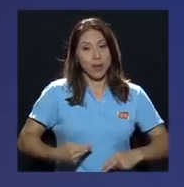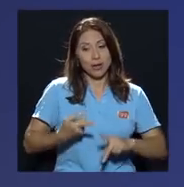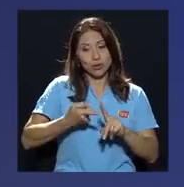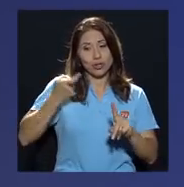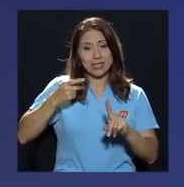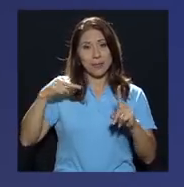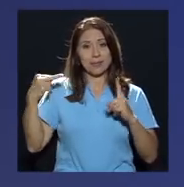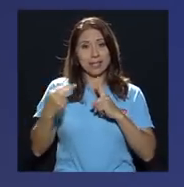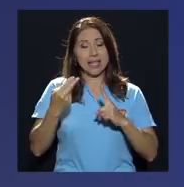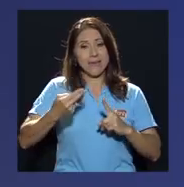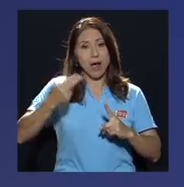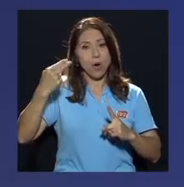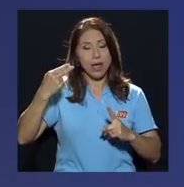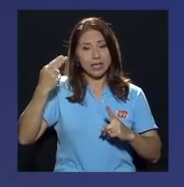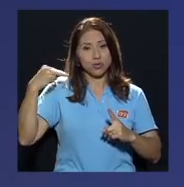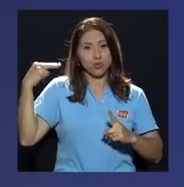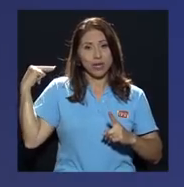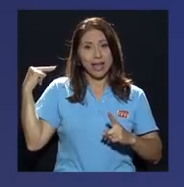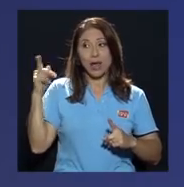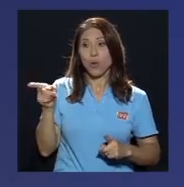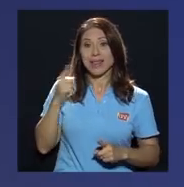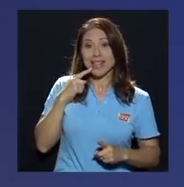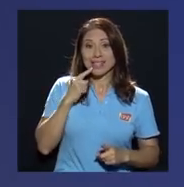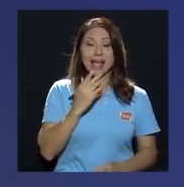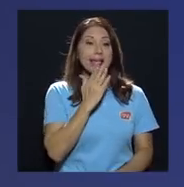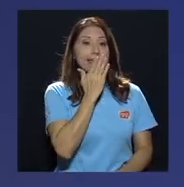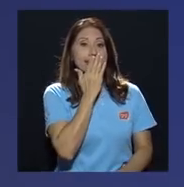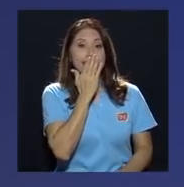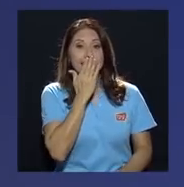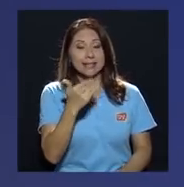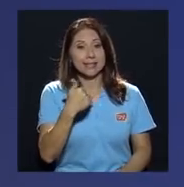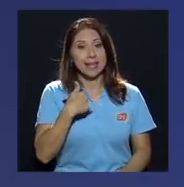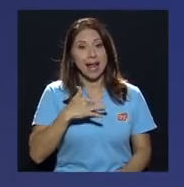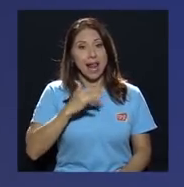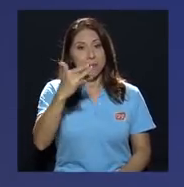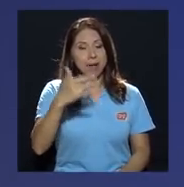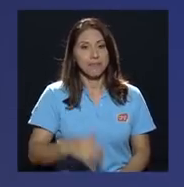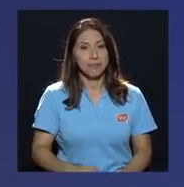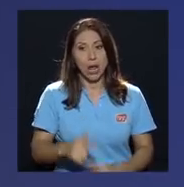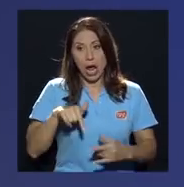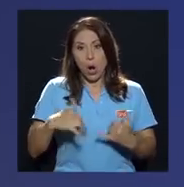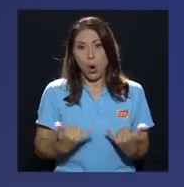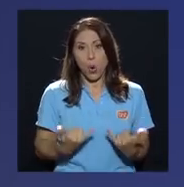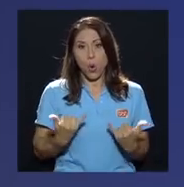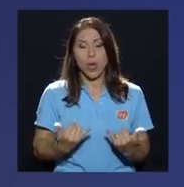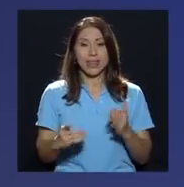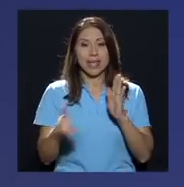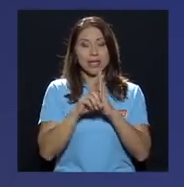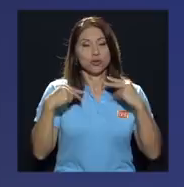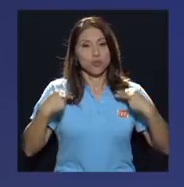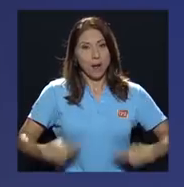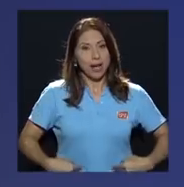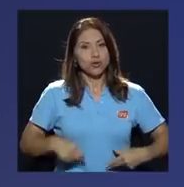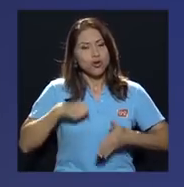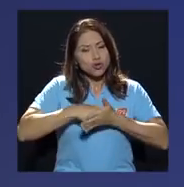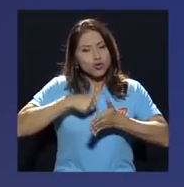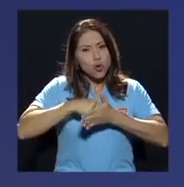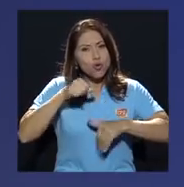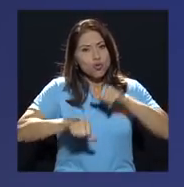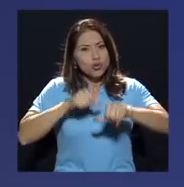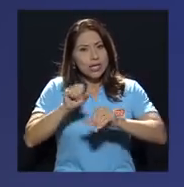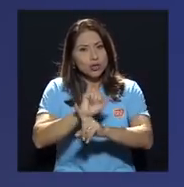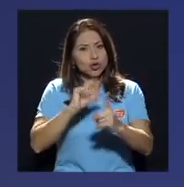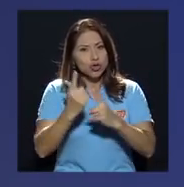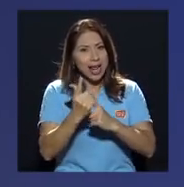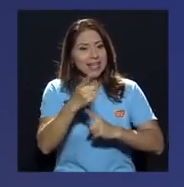como un referente de derechos humanos cuando decía que los indígenas tenían alma hoy por hoy los derechos humanos son luchas